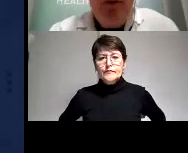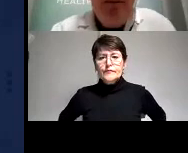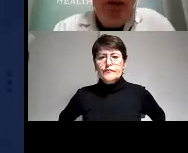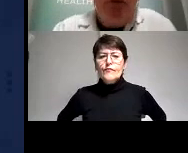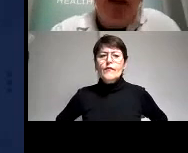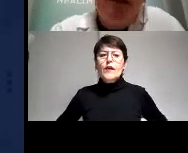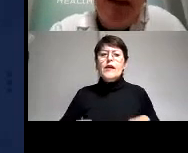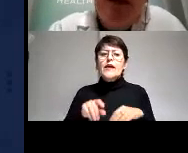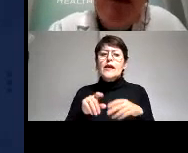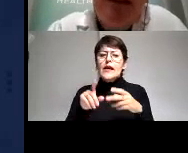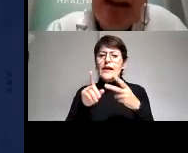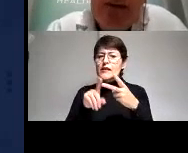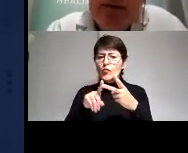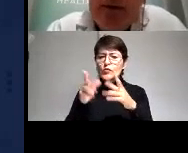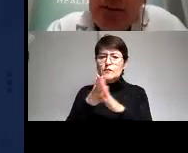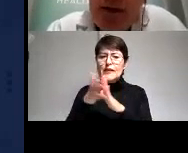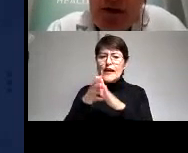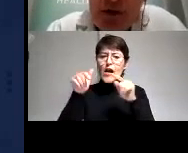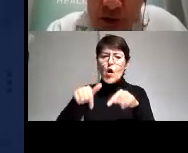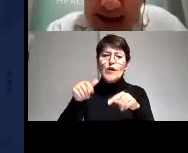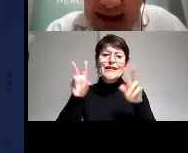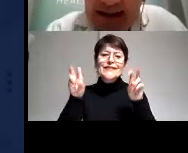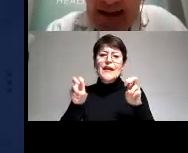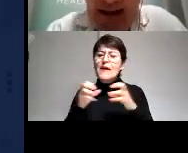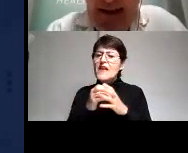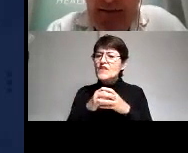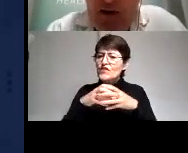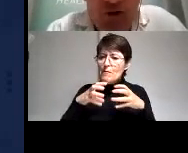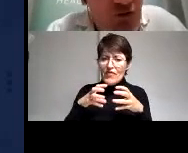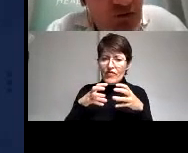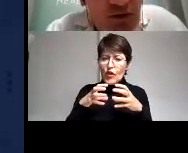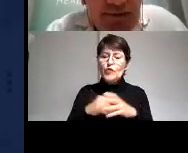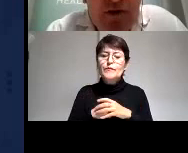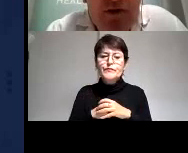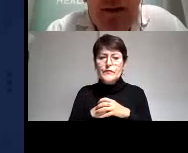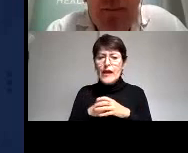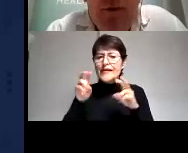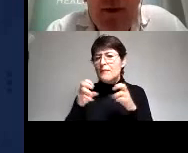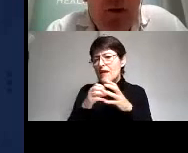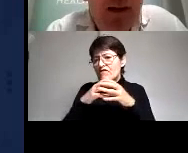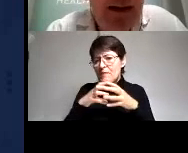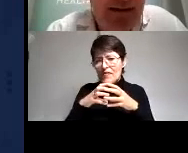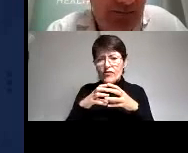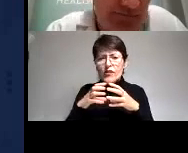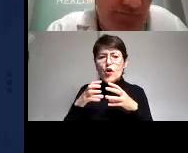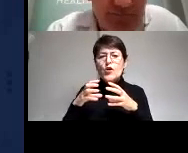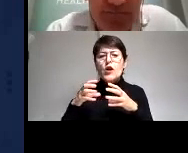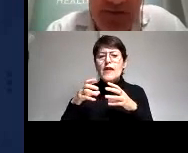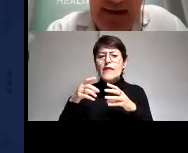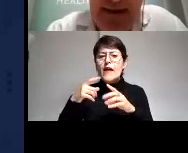segundo concepto que vamos a revisar hoy es el concepto de inflamación crónica de bajo grado. Es un concepto que se ha puesto de moda